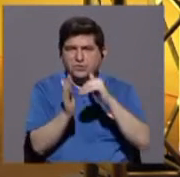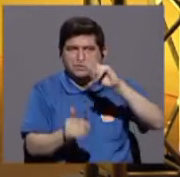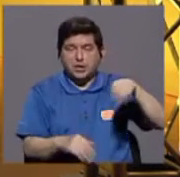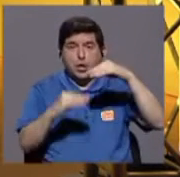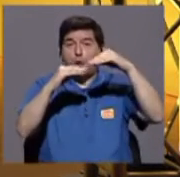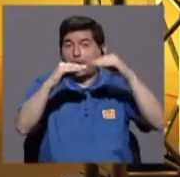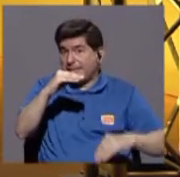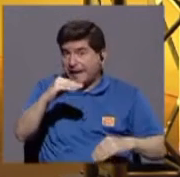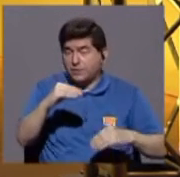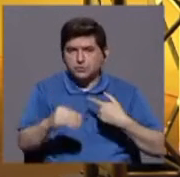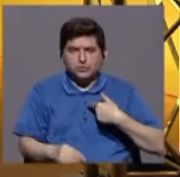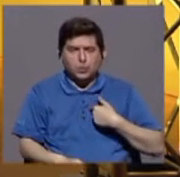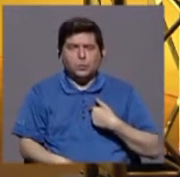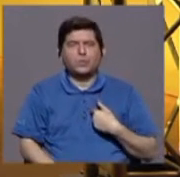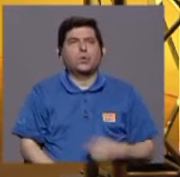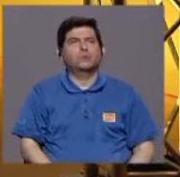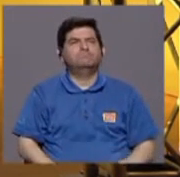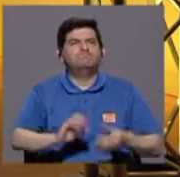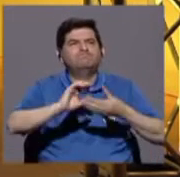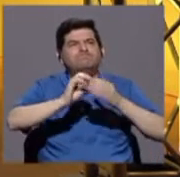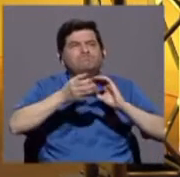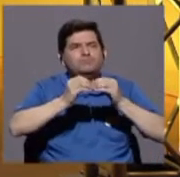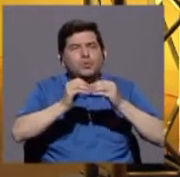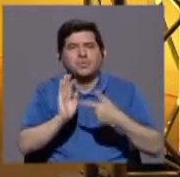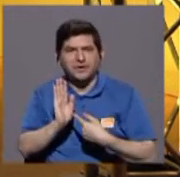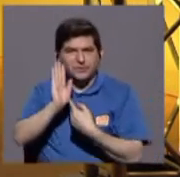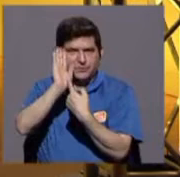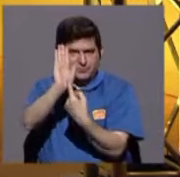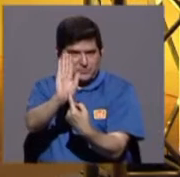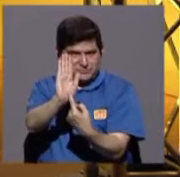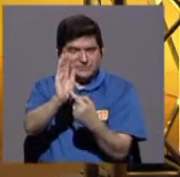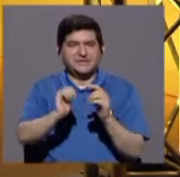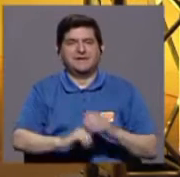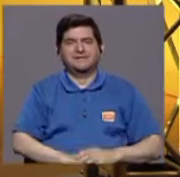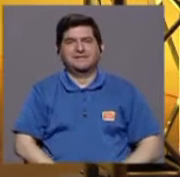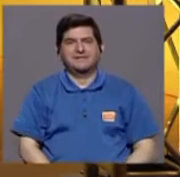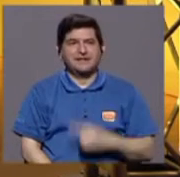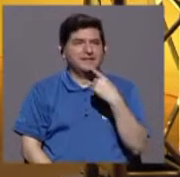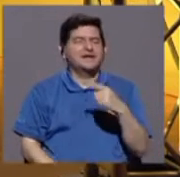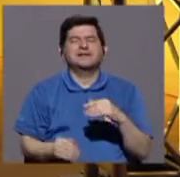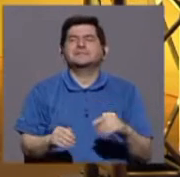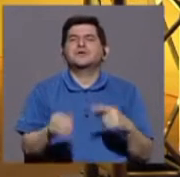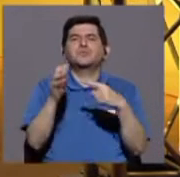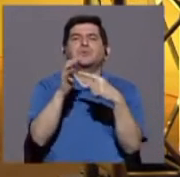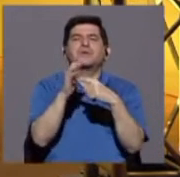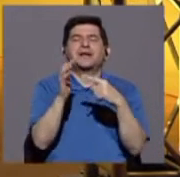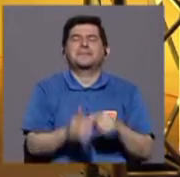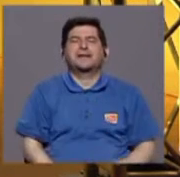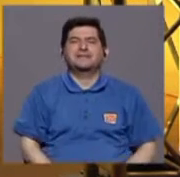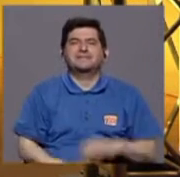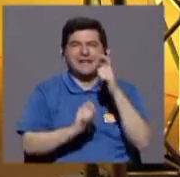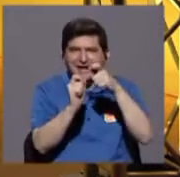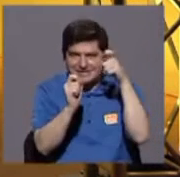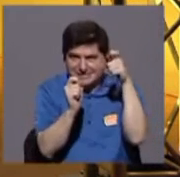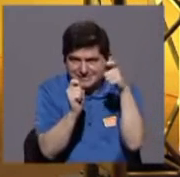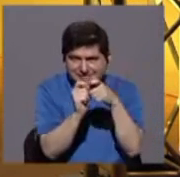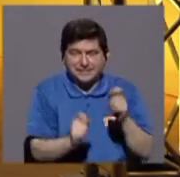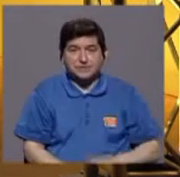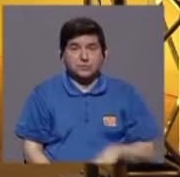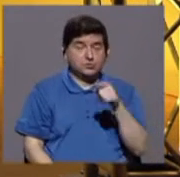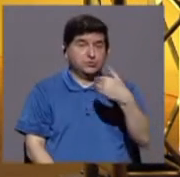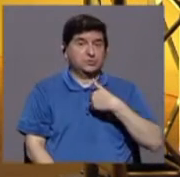hace el siguiente cálculo, ¿verdad? Para ponerlo en plata blanca, diríamos en el pueblo, ¿verdad? Si